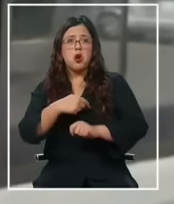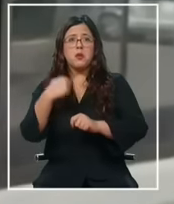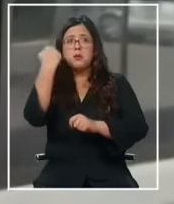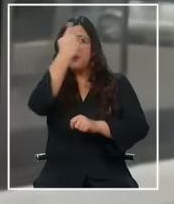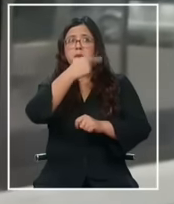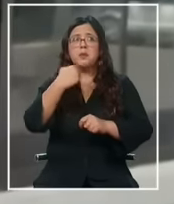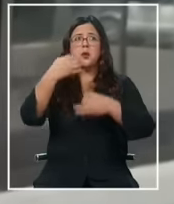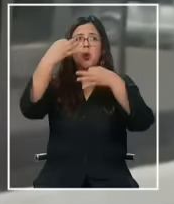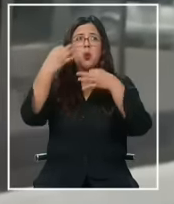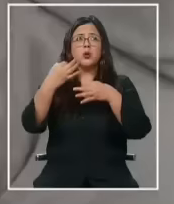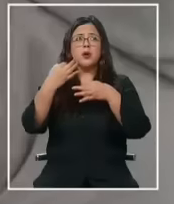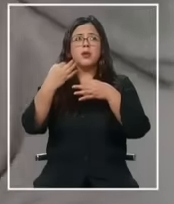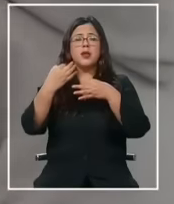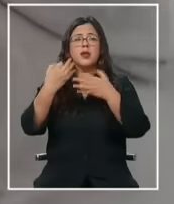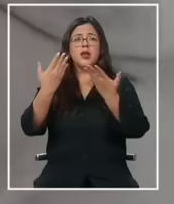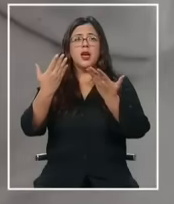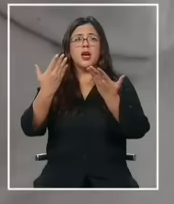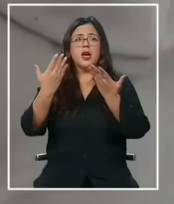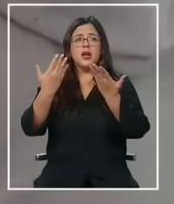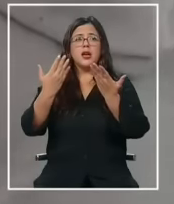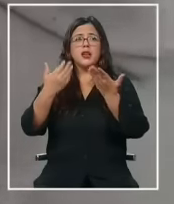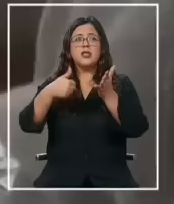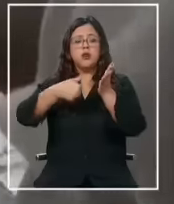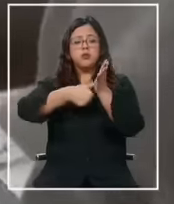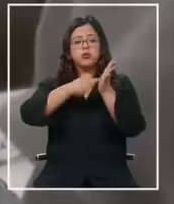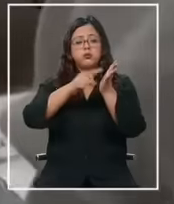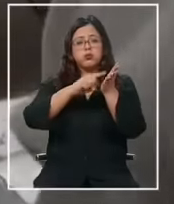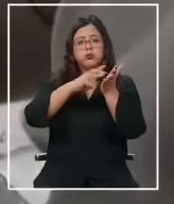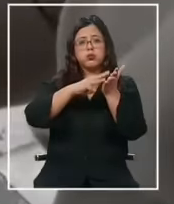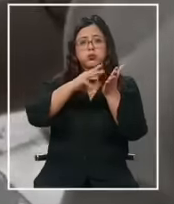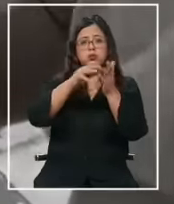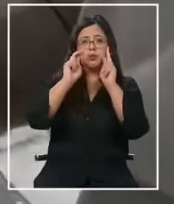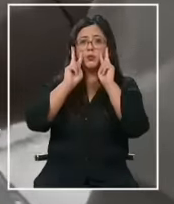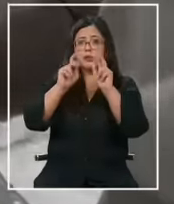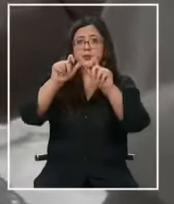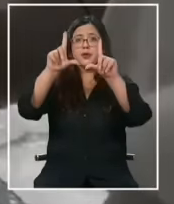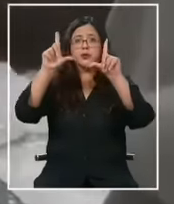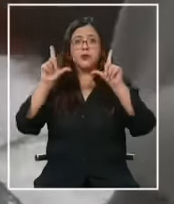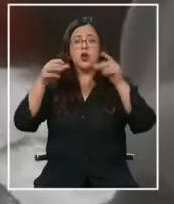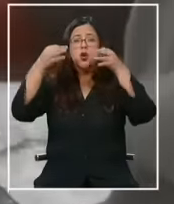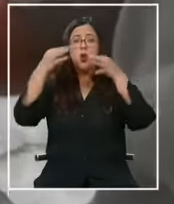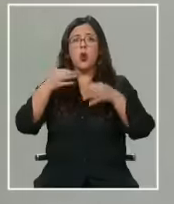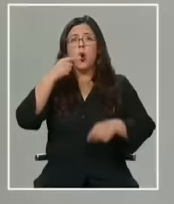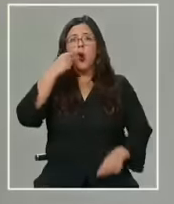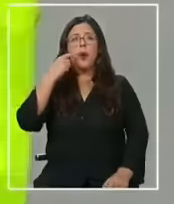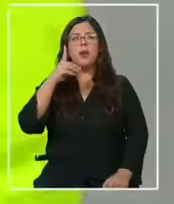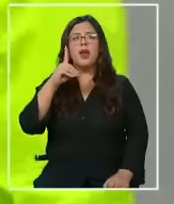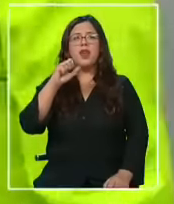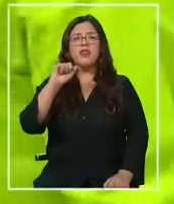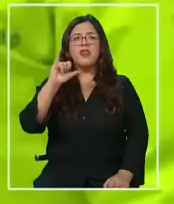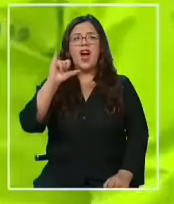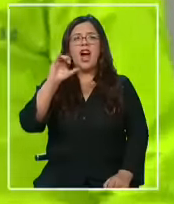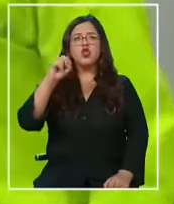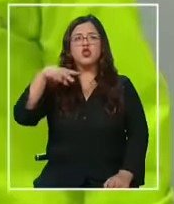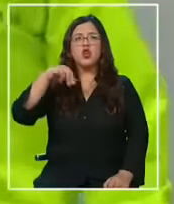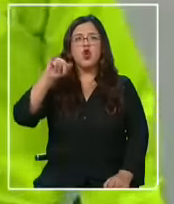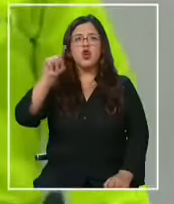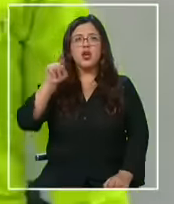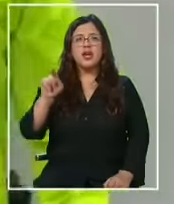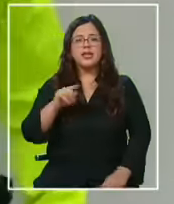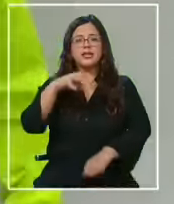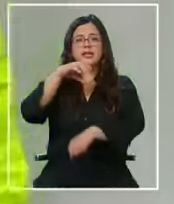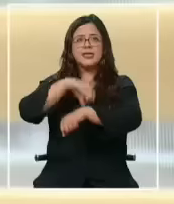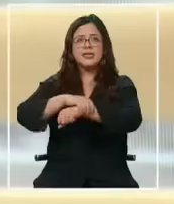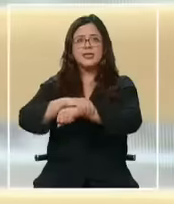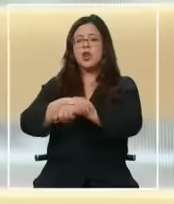Rapado, mirando a la cámara, colocando sus huellas. Así fueron las primeras imágenes de Dayonis Orozco detenido. Esto como familia en realidad